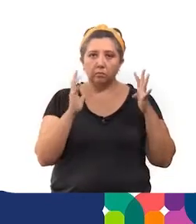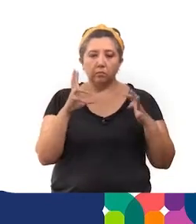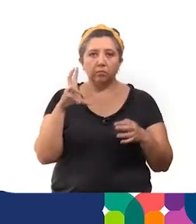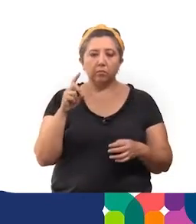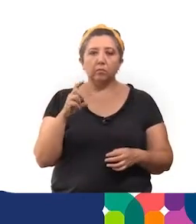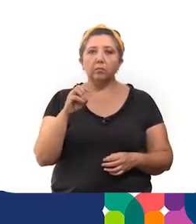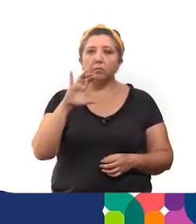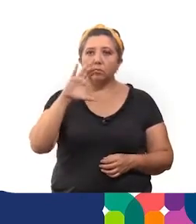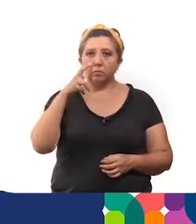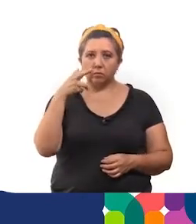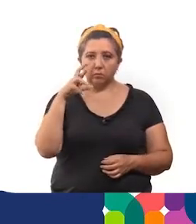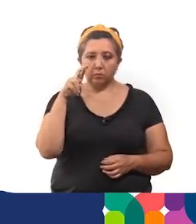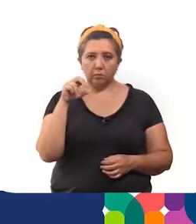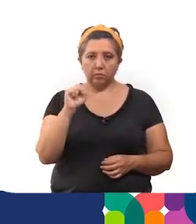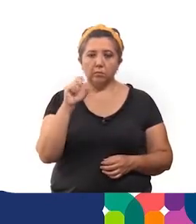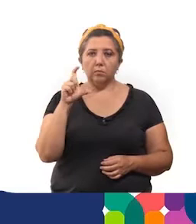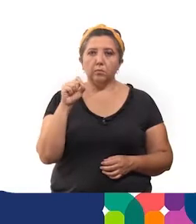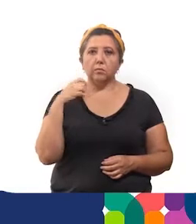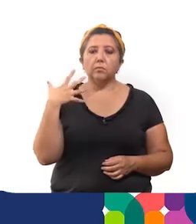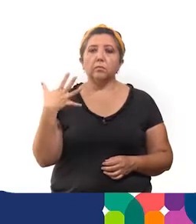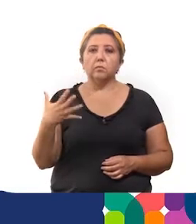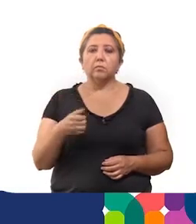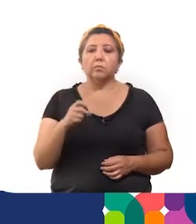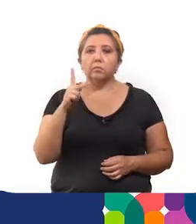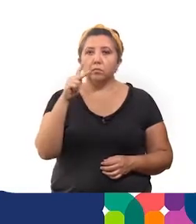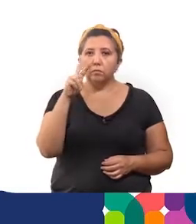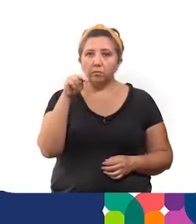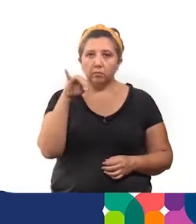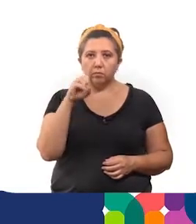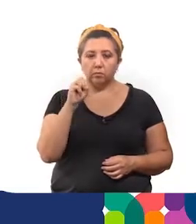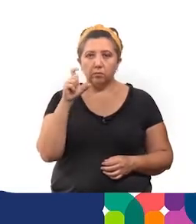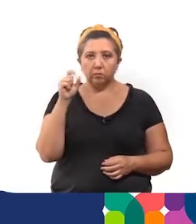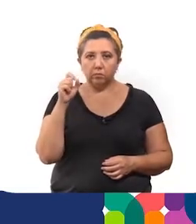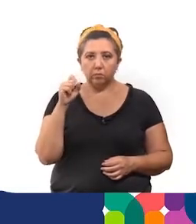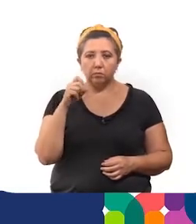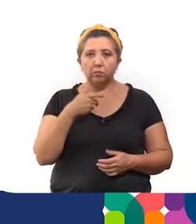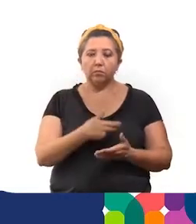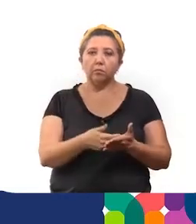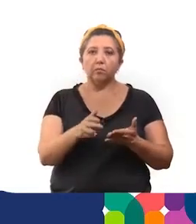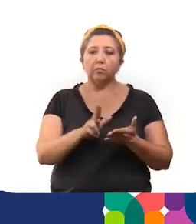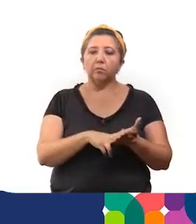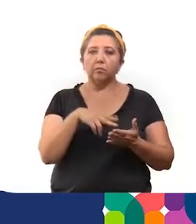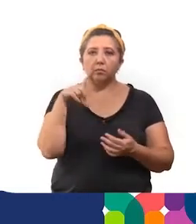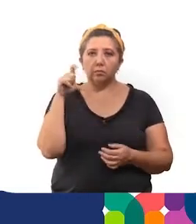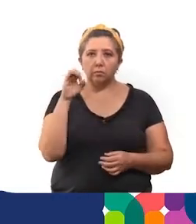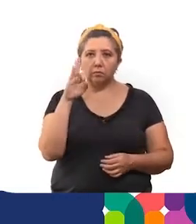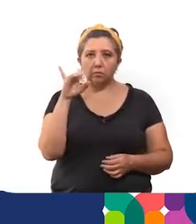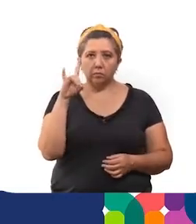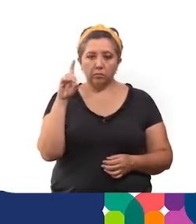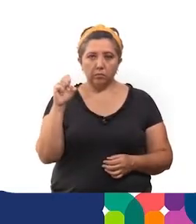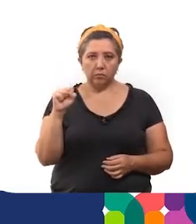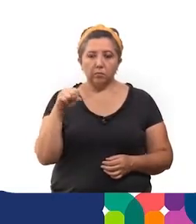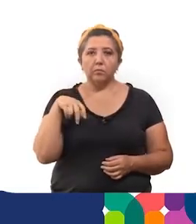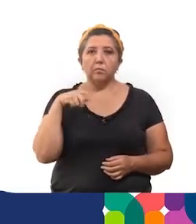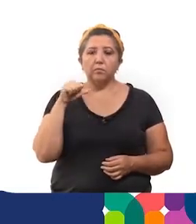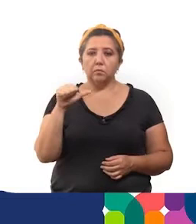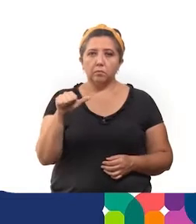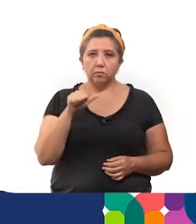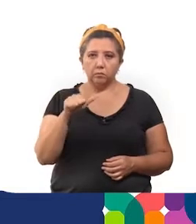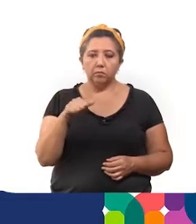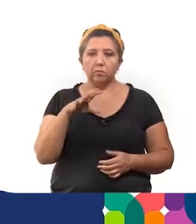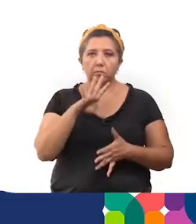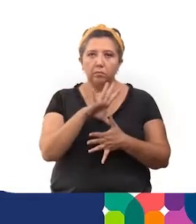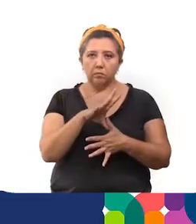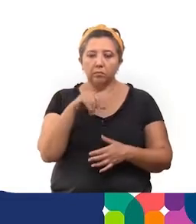30, Chuburná de Hidalgo 25, Pinos del Norte 20, Los Héroes 20, Fidel Velázquez 16,